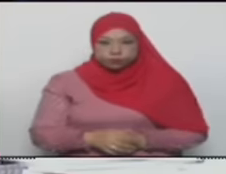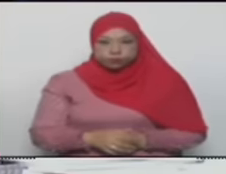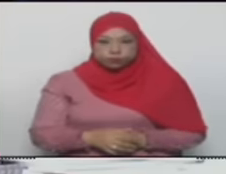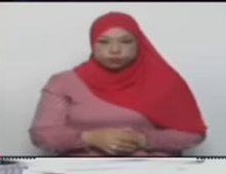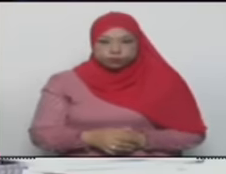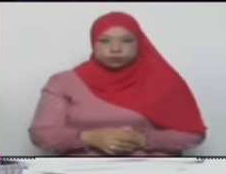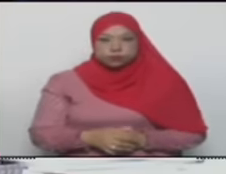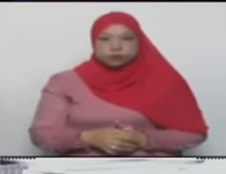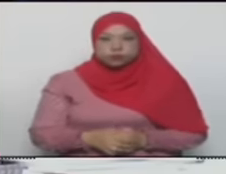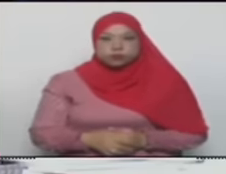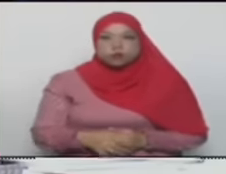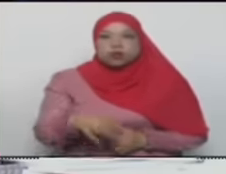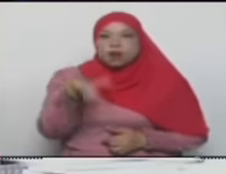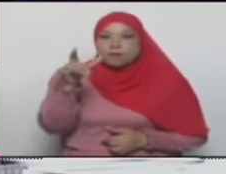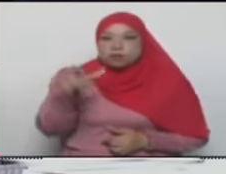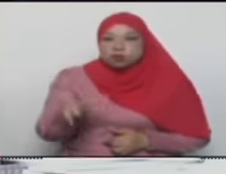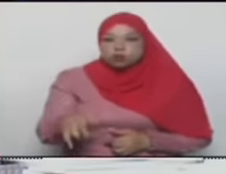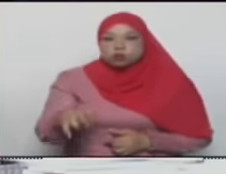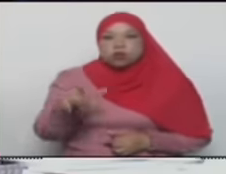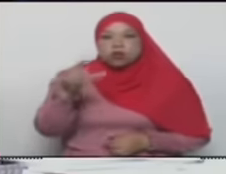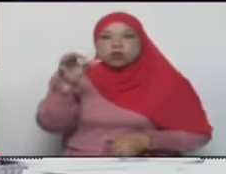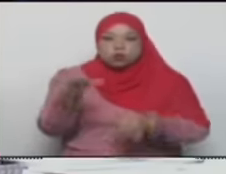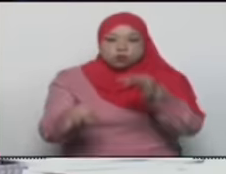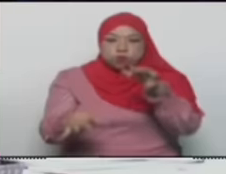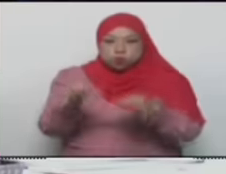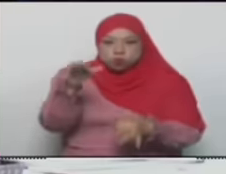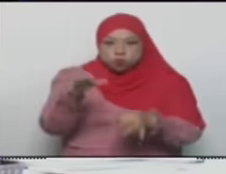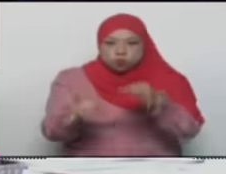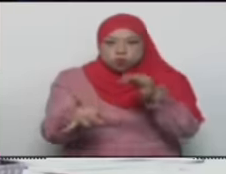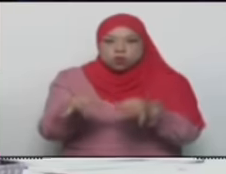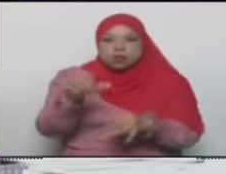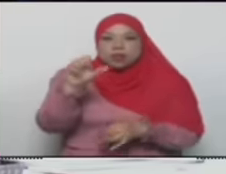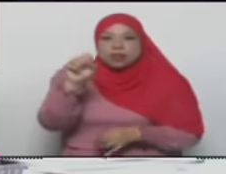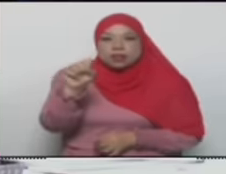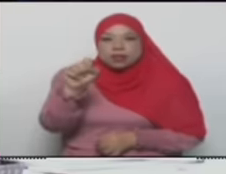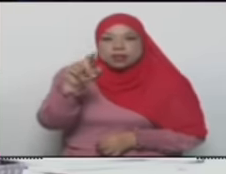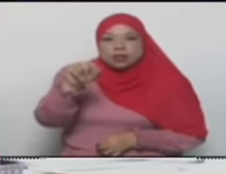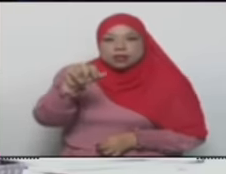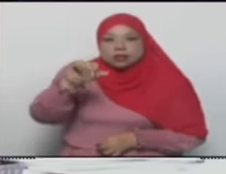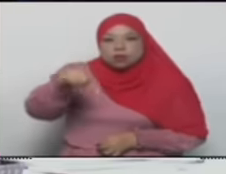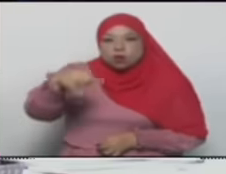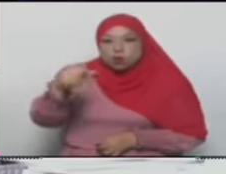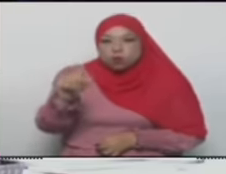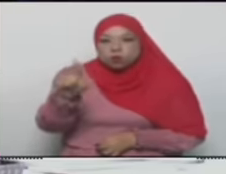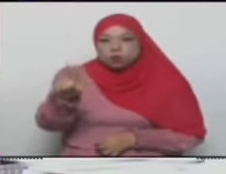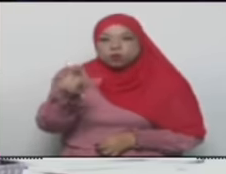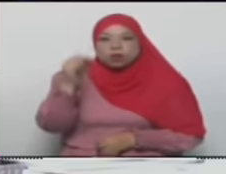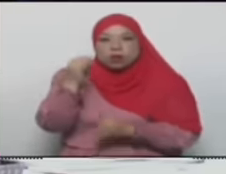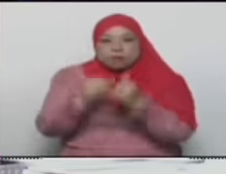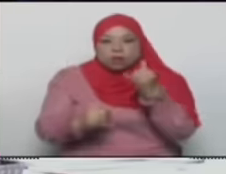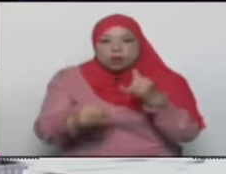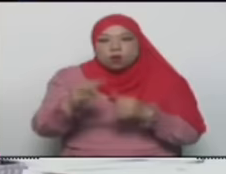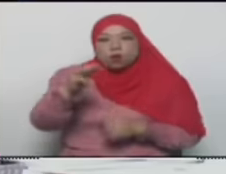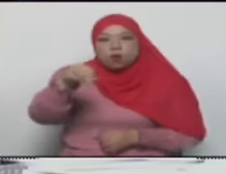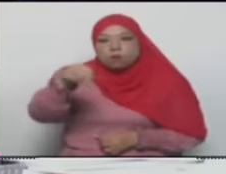un magistrado de la Corte Suprema de Brasil, de apellido Moraes,